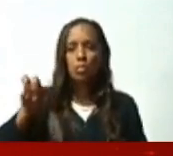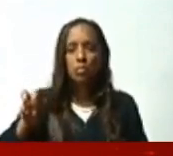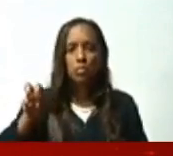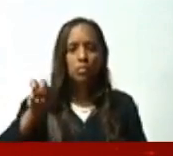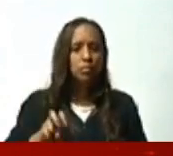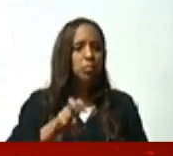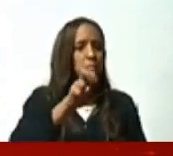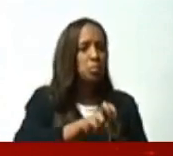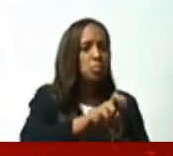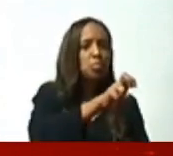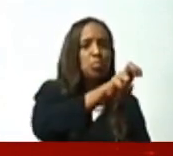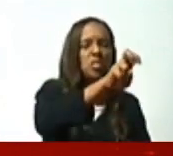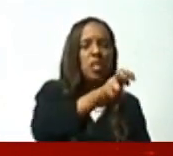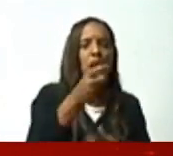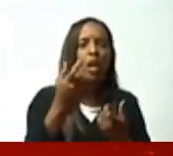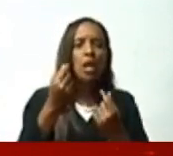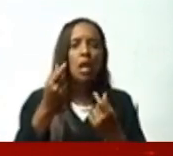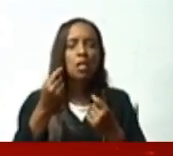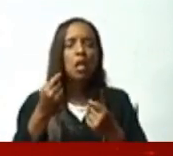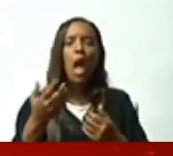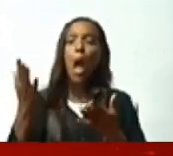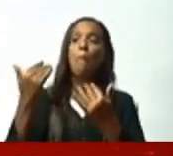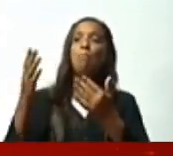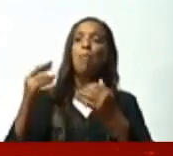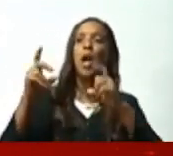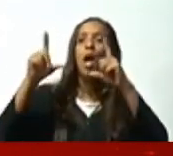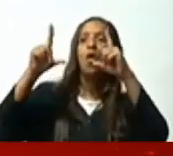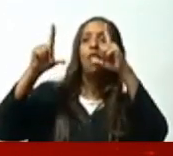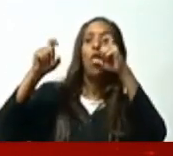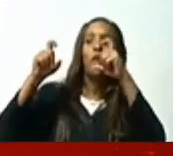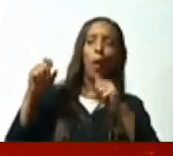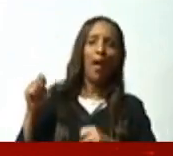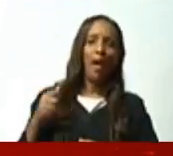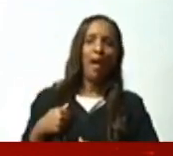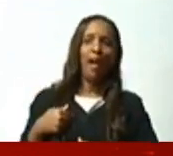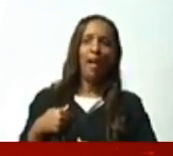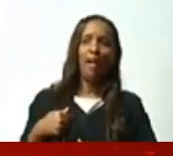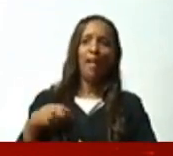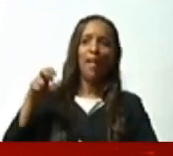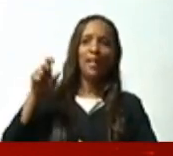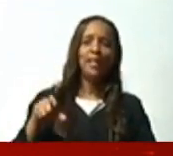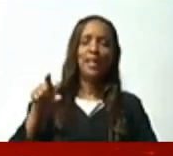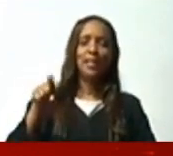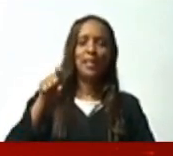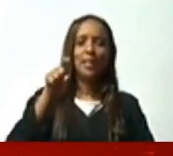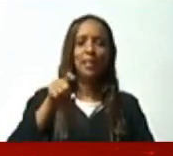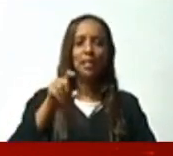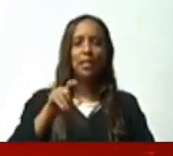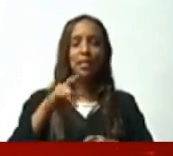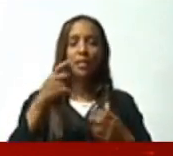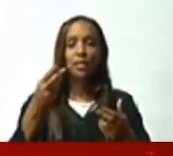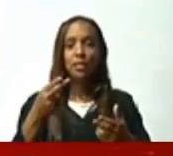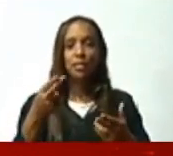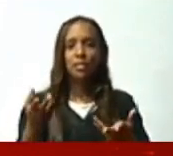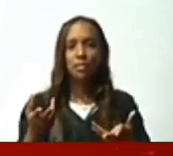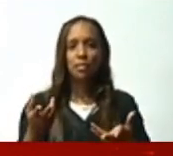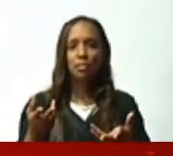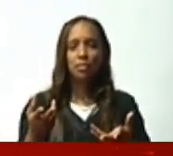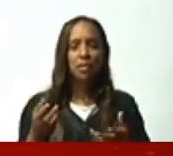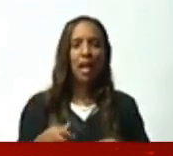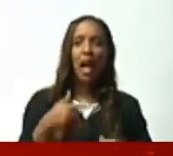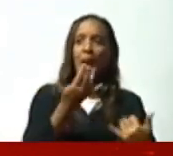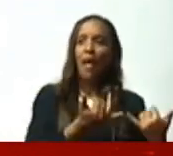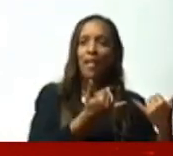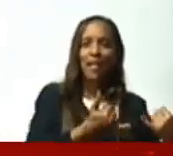tírame otra foto porque voy para Higüey. Y ese desfile de fotos no le daba tiempo ni siquiera a saber qué es lo que